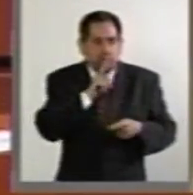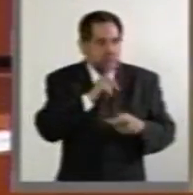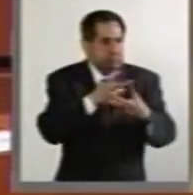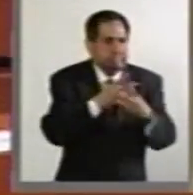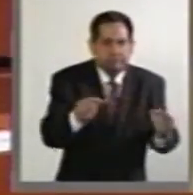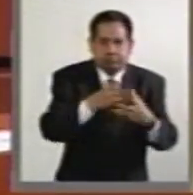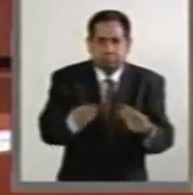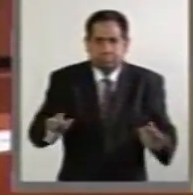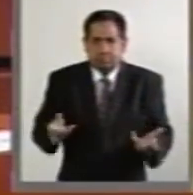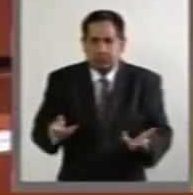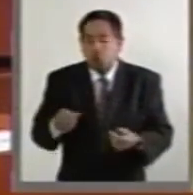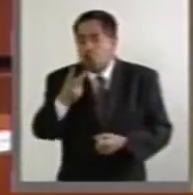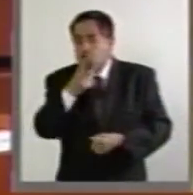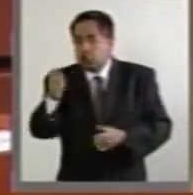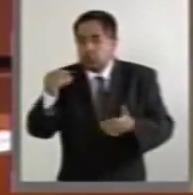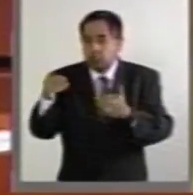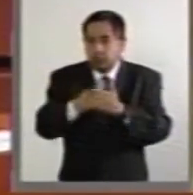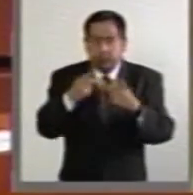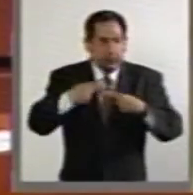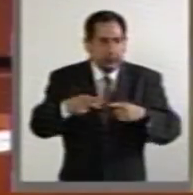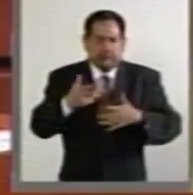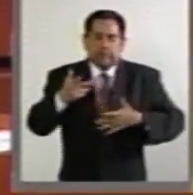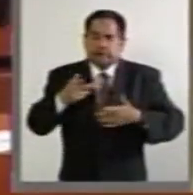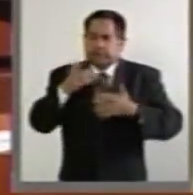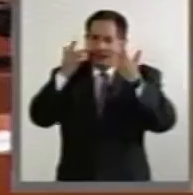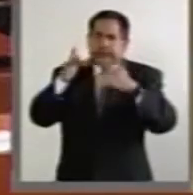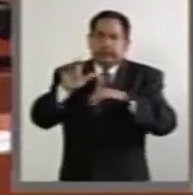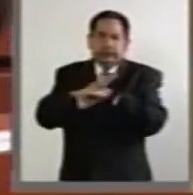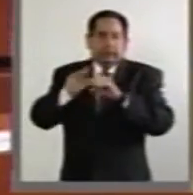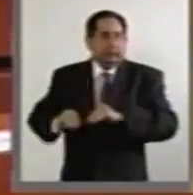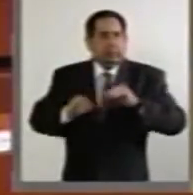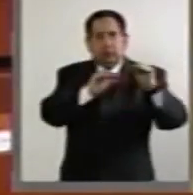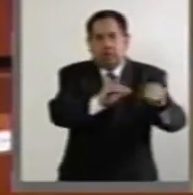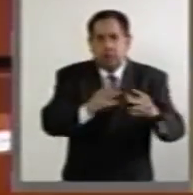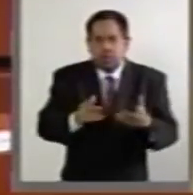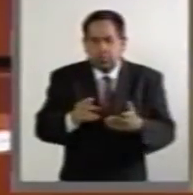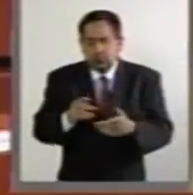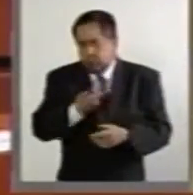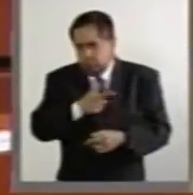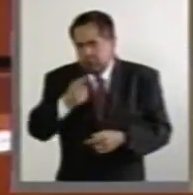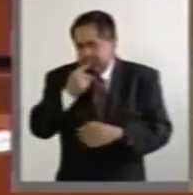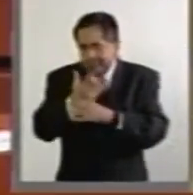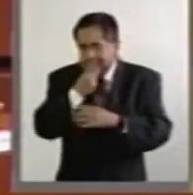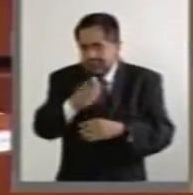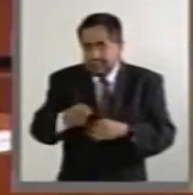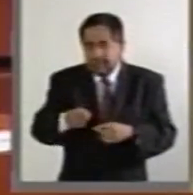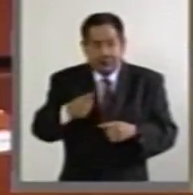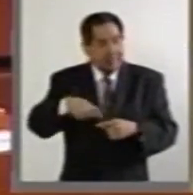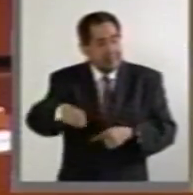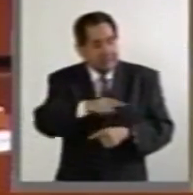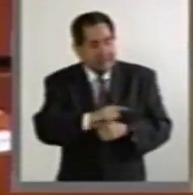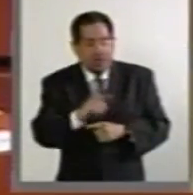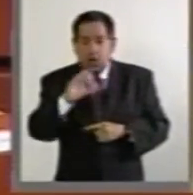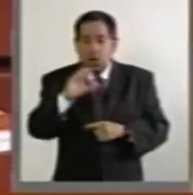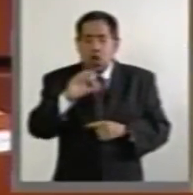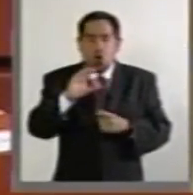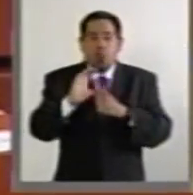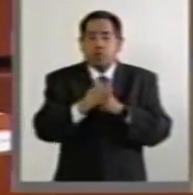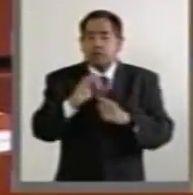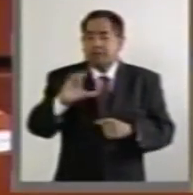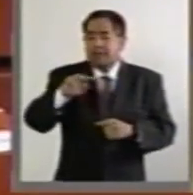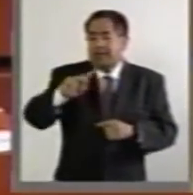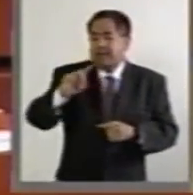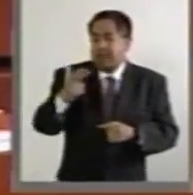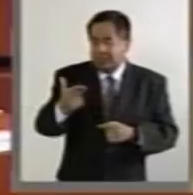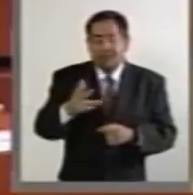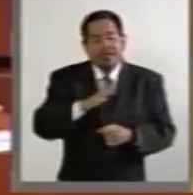más de 200 mil desplazados. Y aunque no nos guste y no lo decimos nosotros, lo dice la Comisión de Derechos Humanos, ha habido